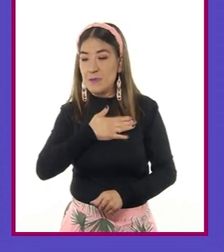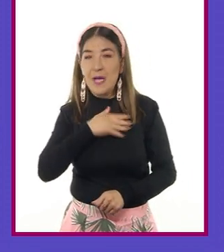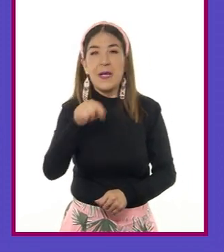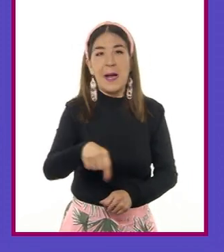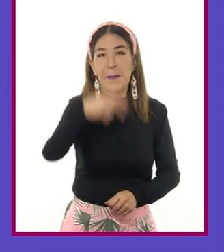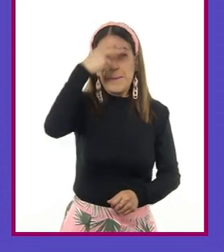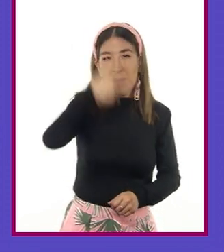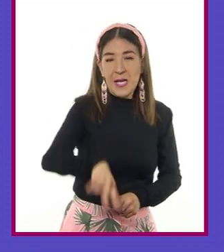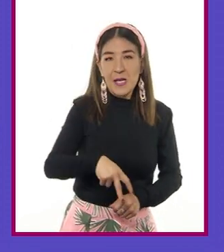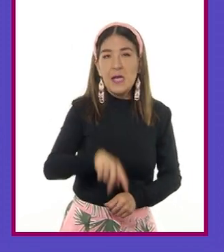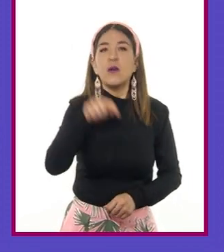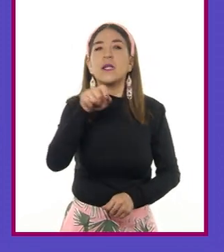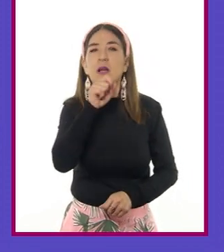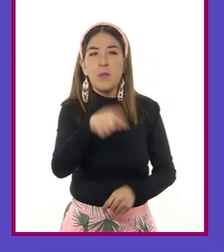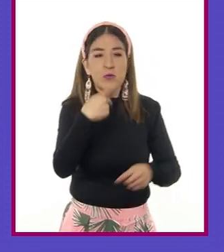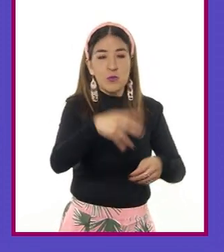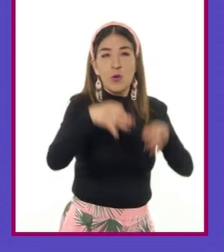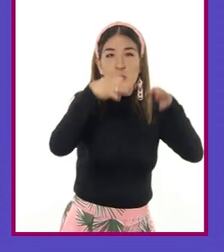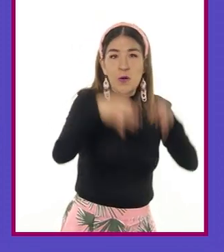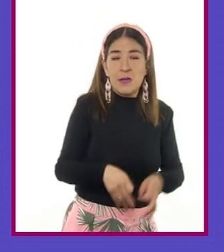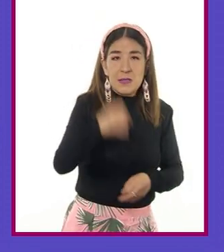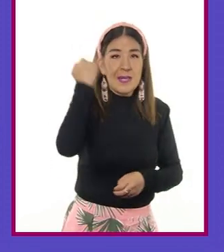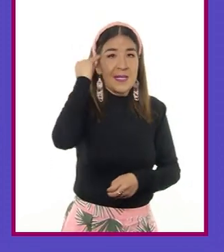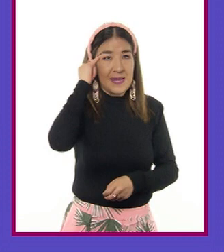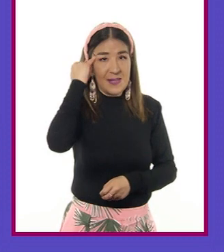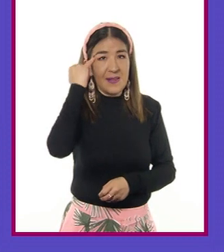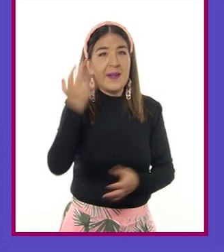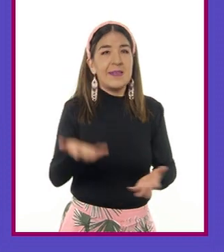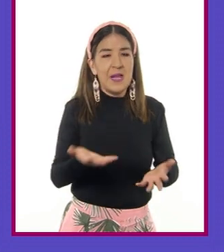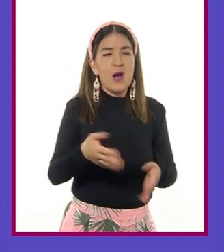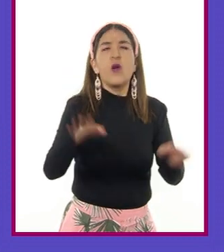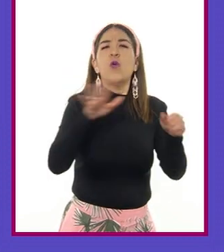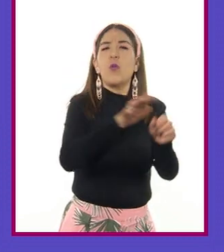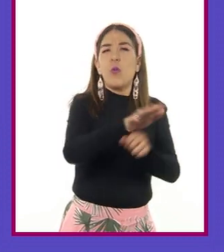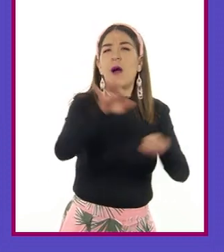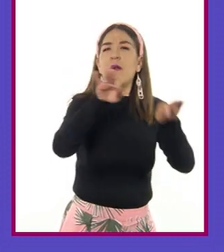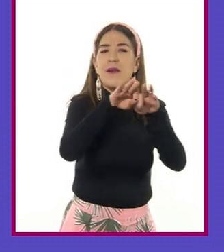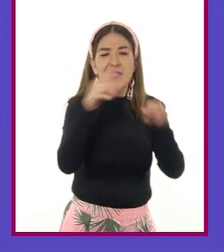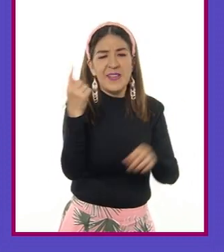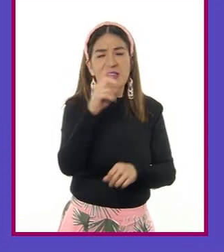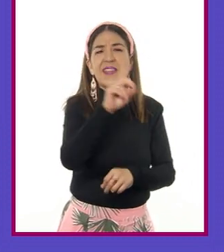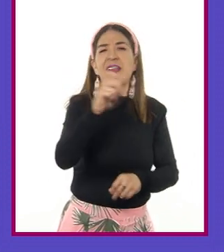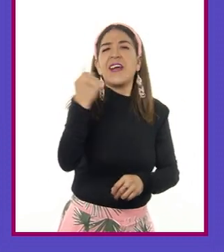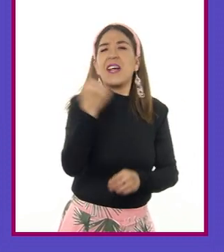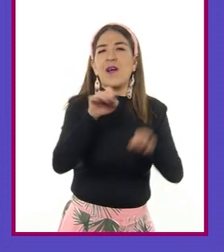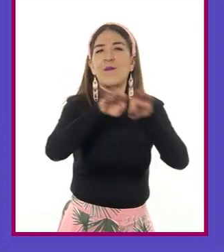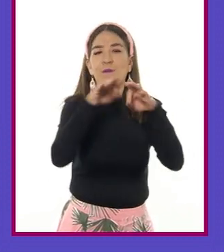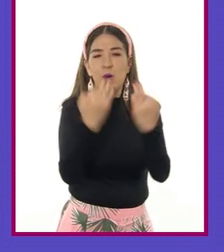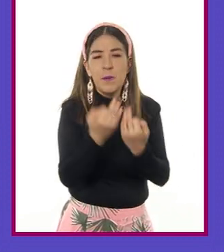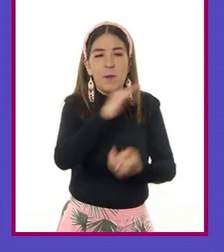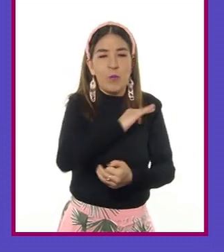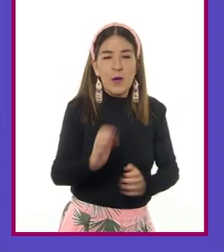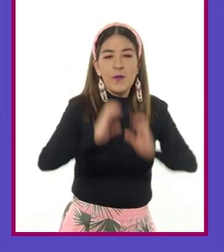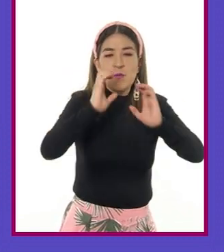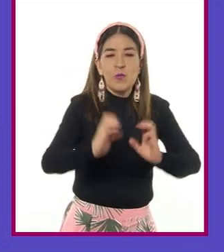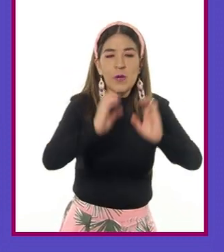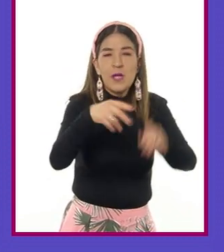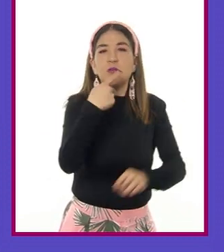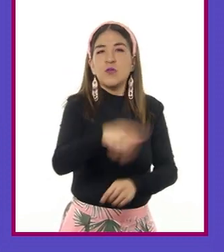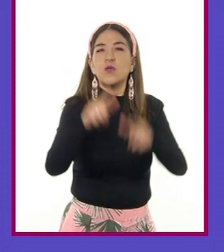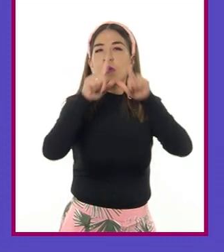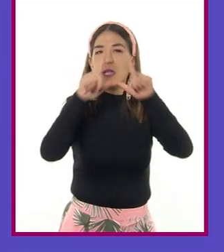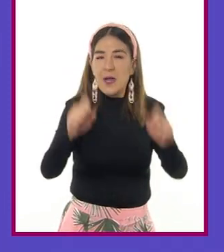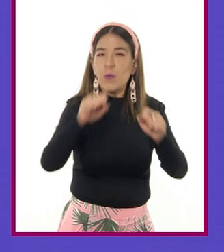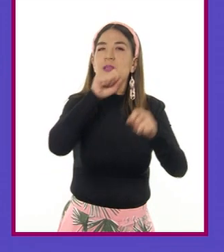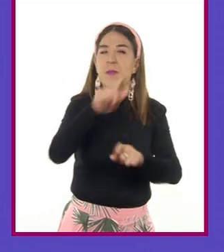en México y que tienen origen indígena? ¿De qué forma podemos conservar las lenguas y las tradiciones